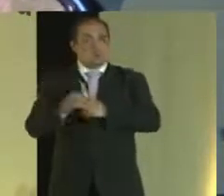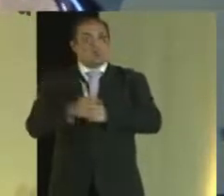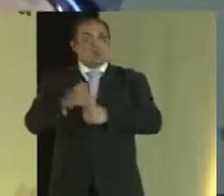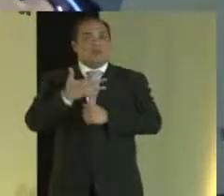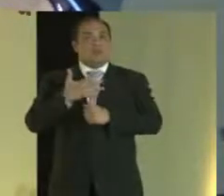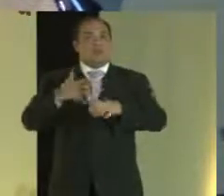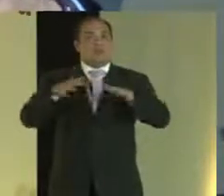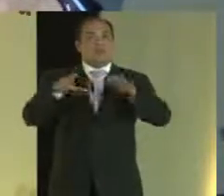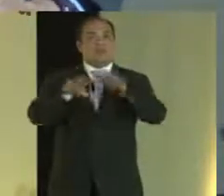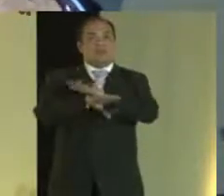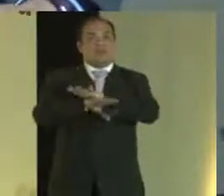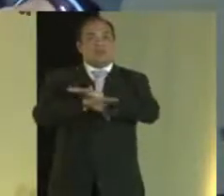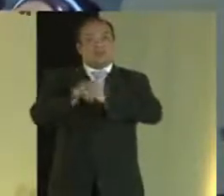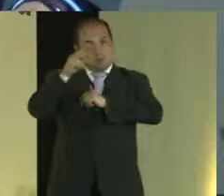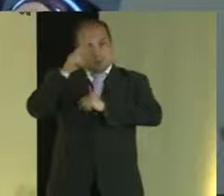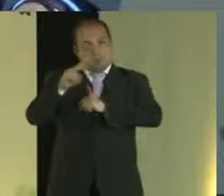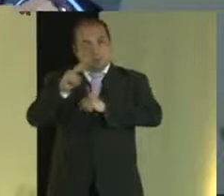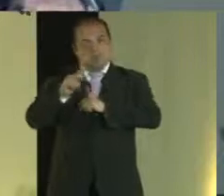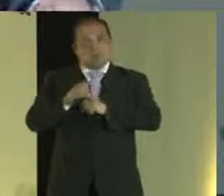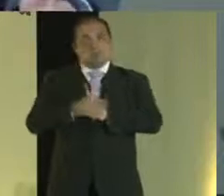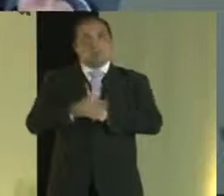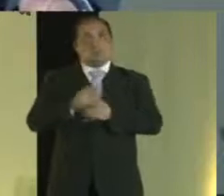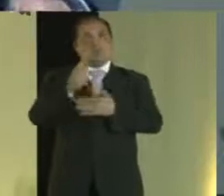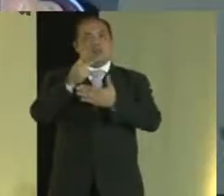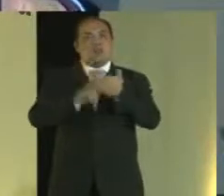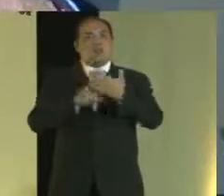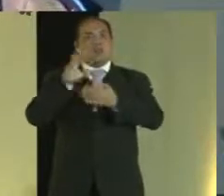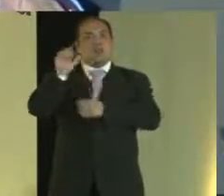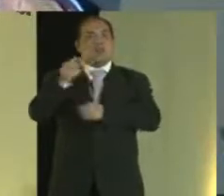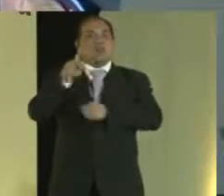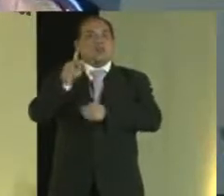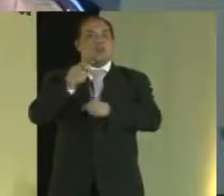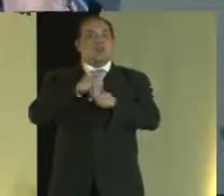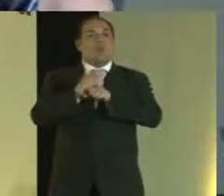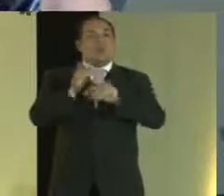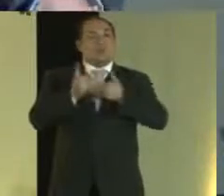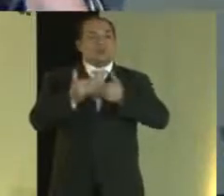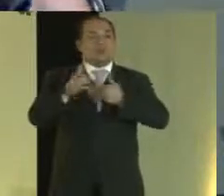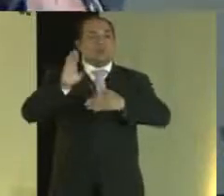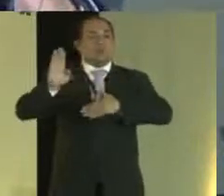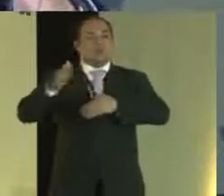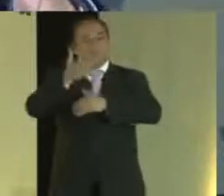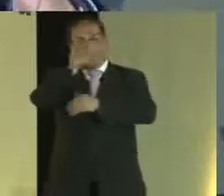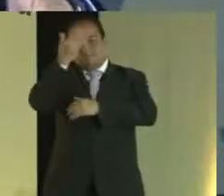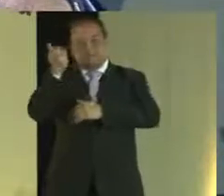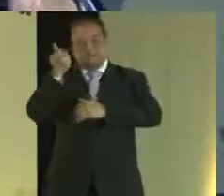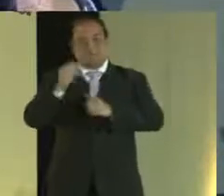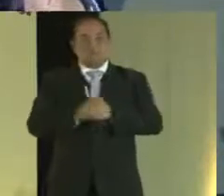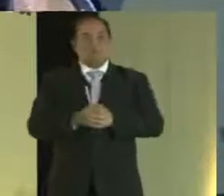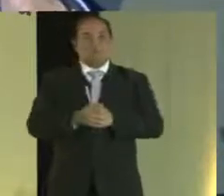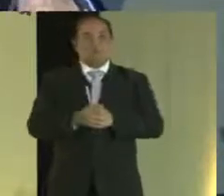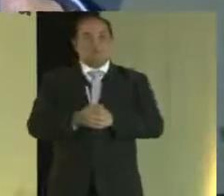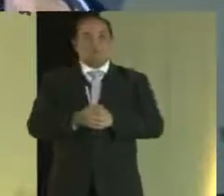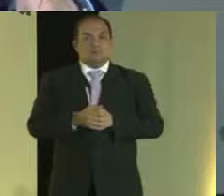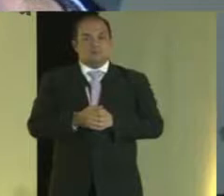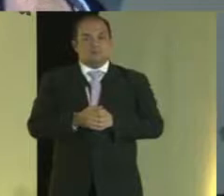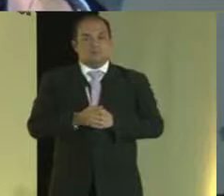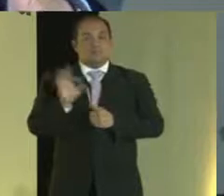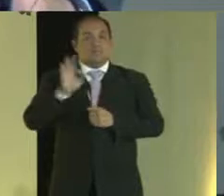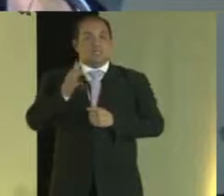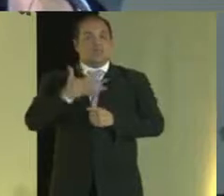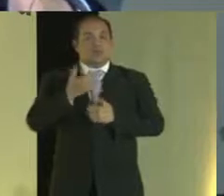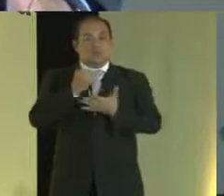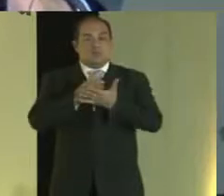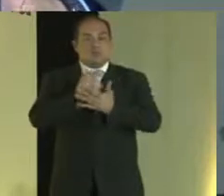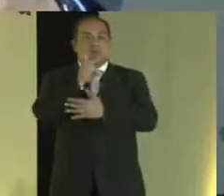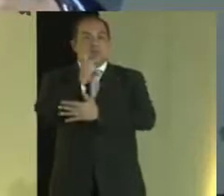en México del modelo sindical. Pero hasta dónde va a avanzar este compromiso no lo sabemos. A lo mejor se queda en las puras